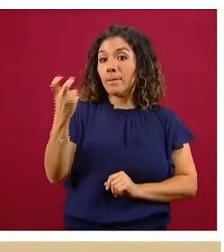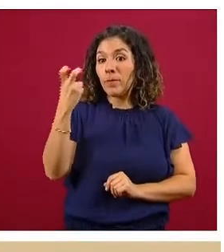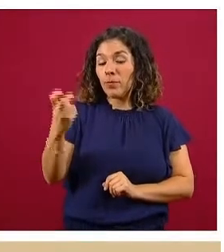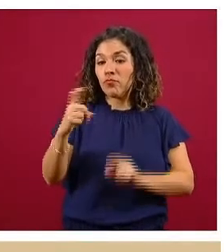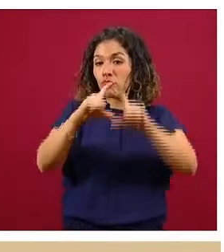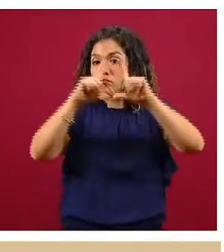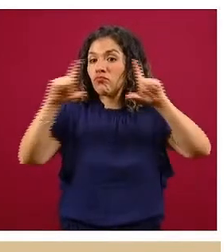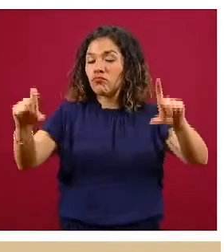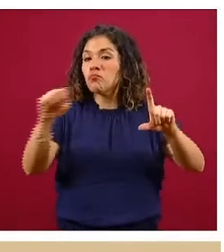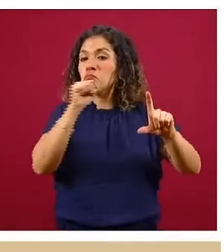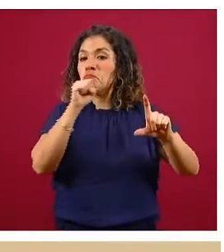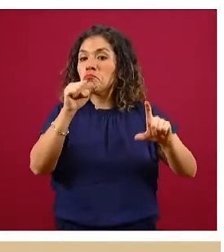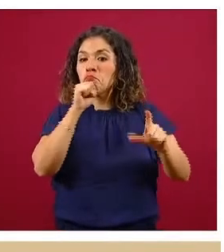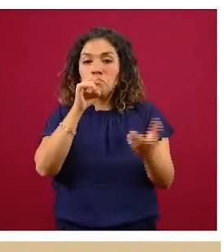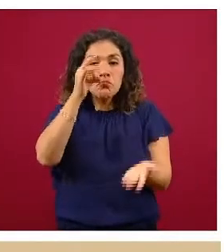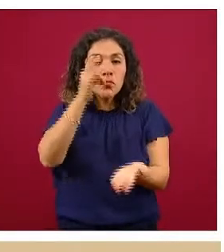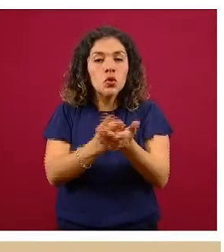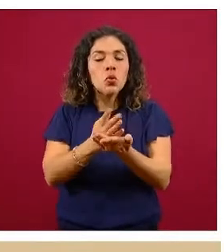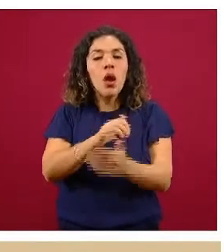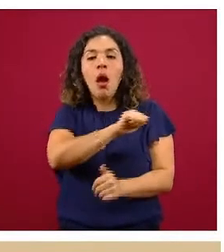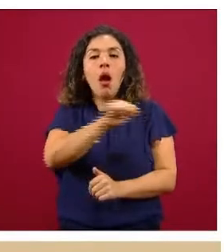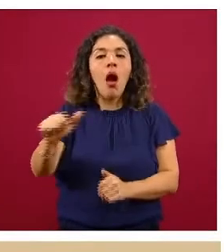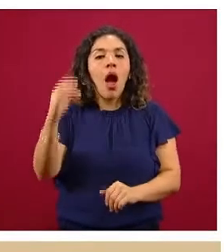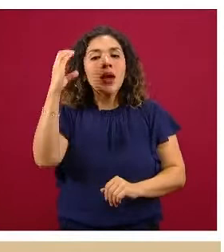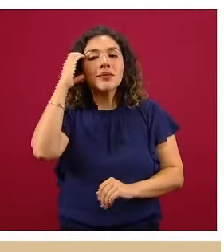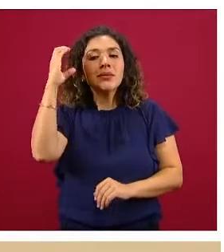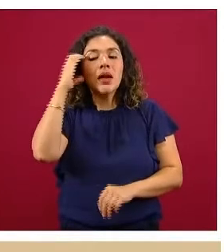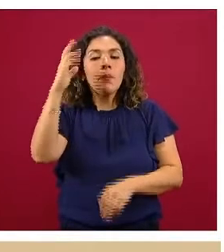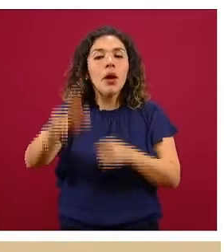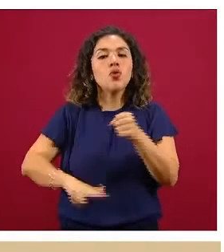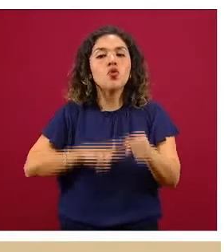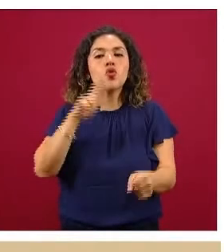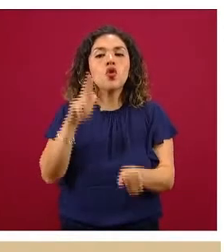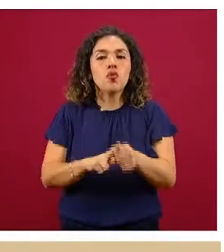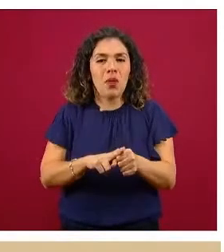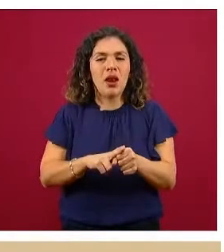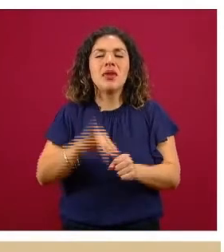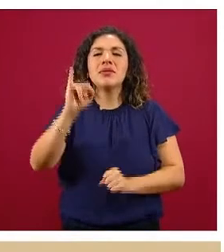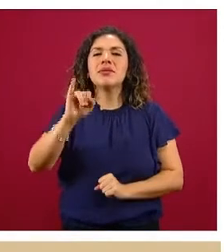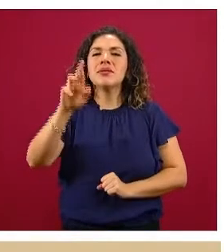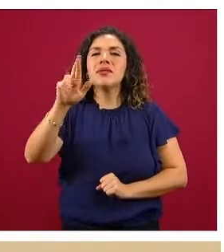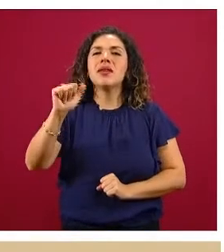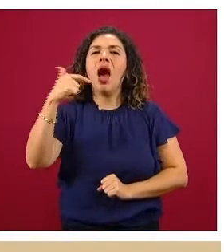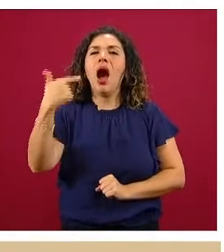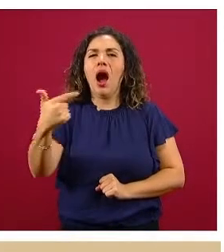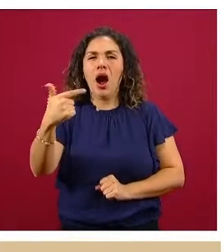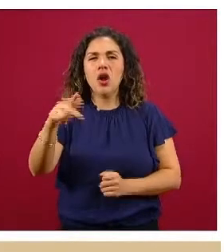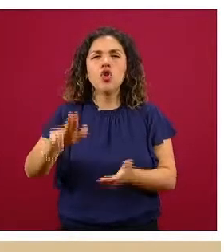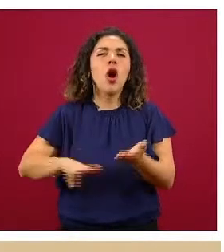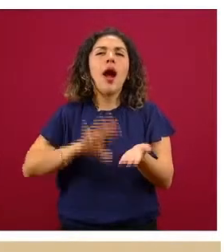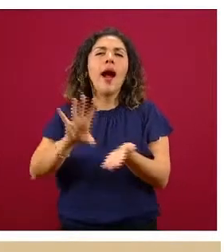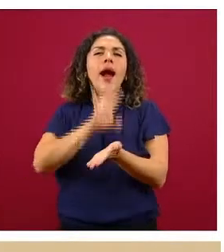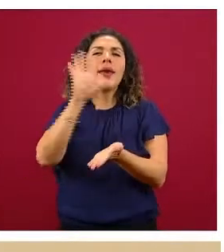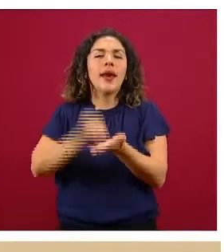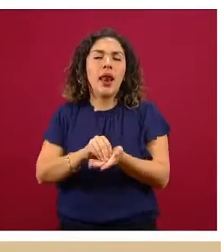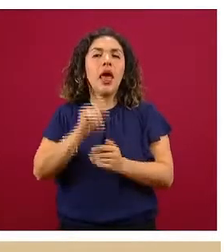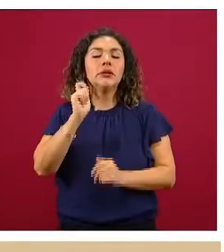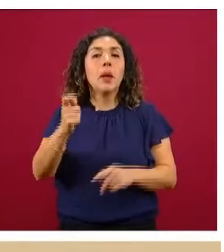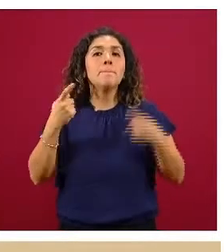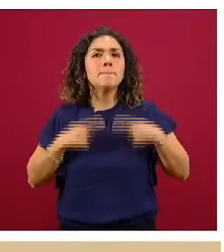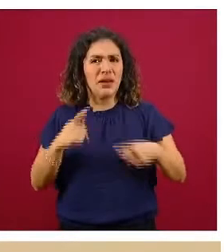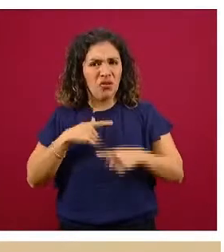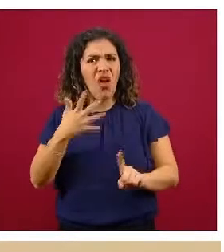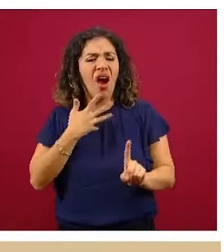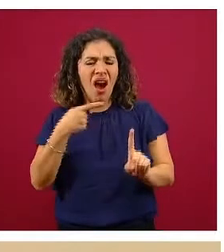nos enfocamos a la disponibilidad de camas, les decimos de IRA general, es decir, personas que sí tienen